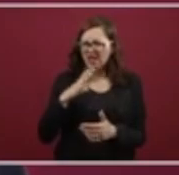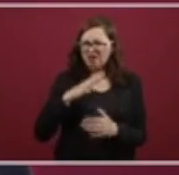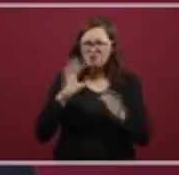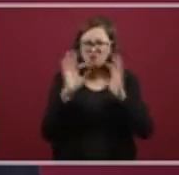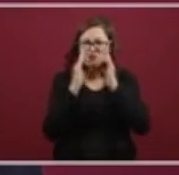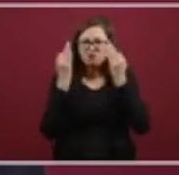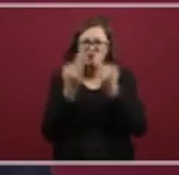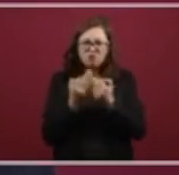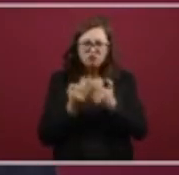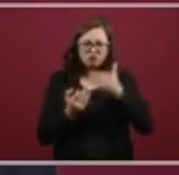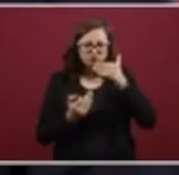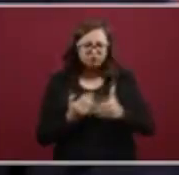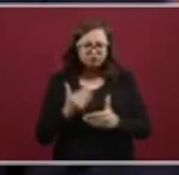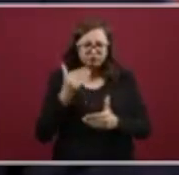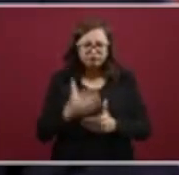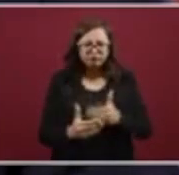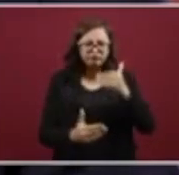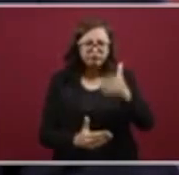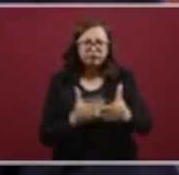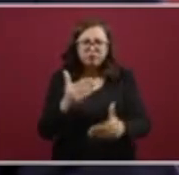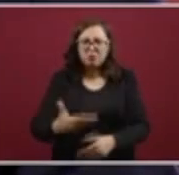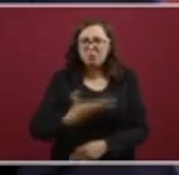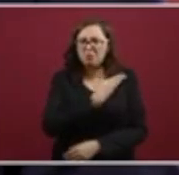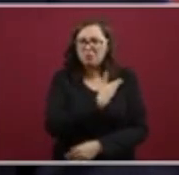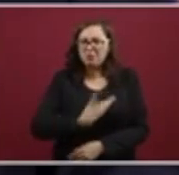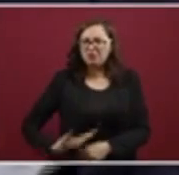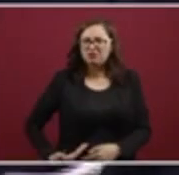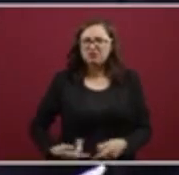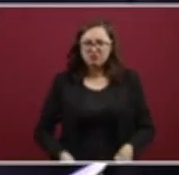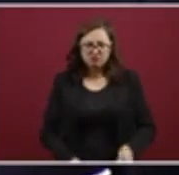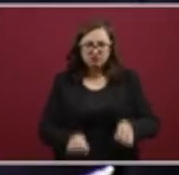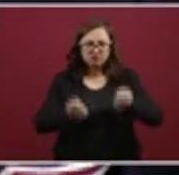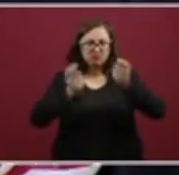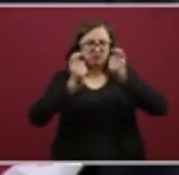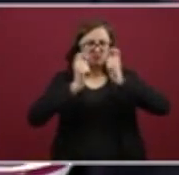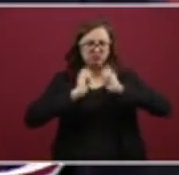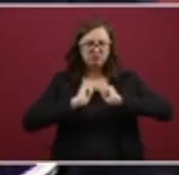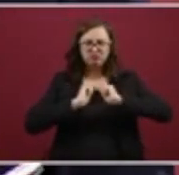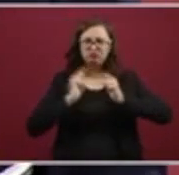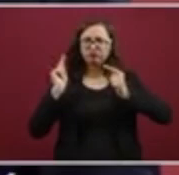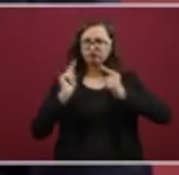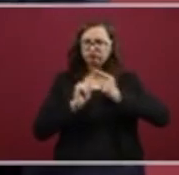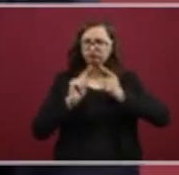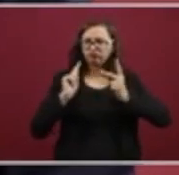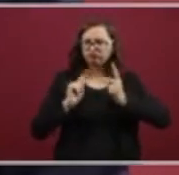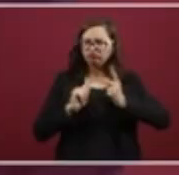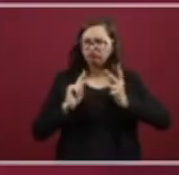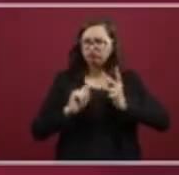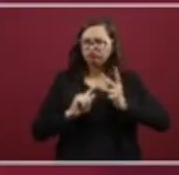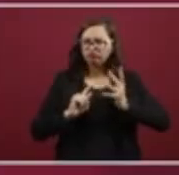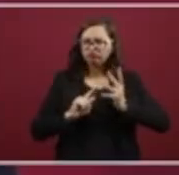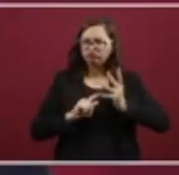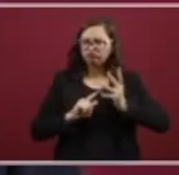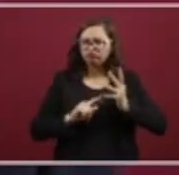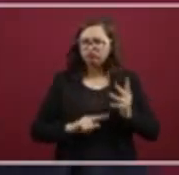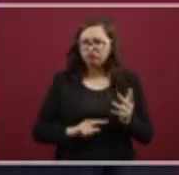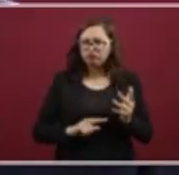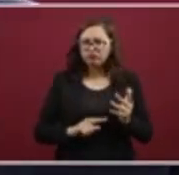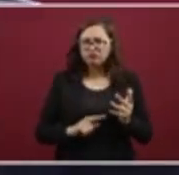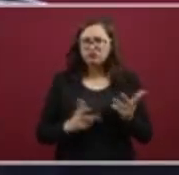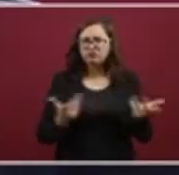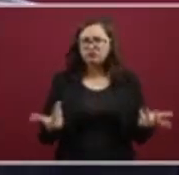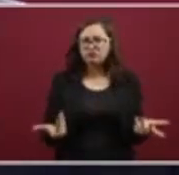que ver con la investidura presidencial, y cuando se rinde honores